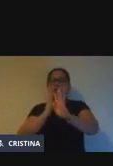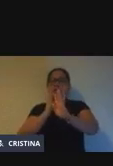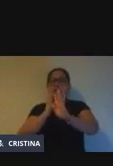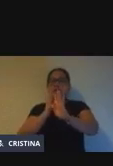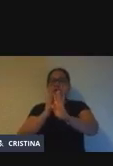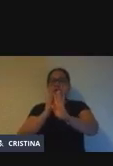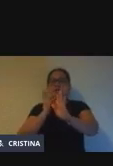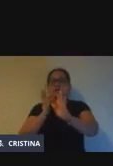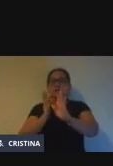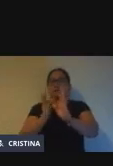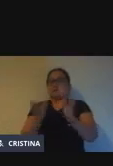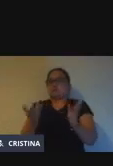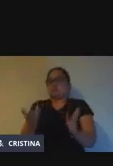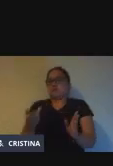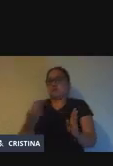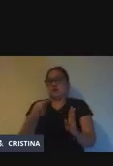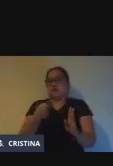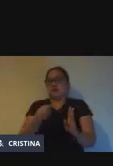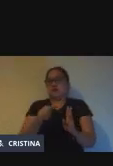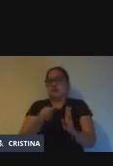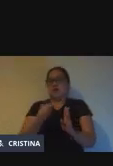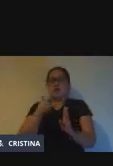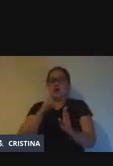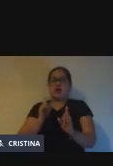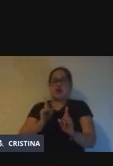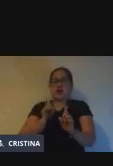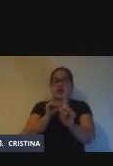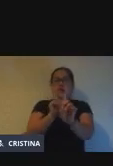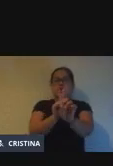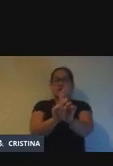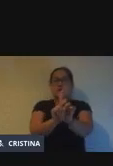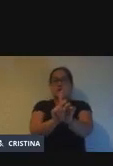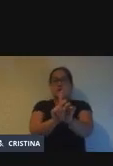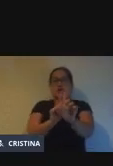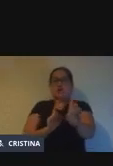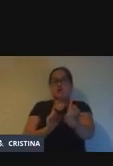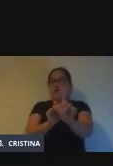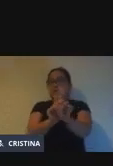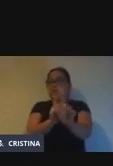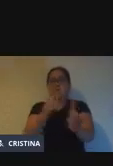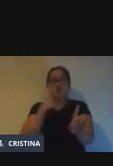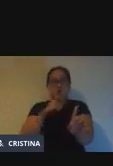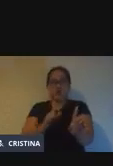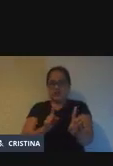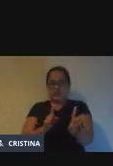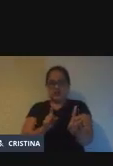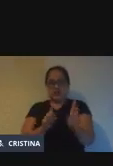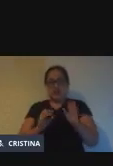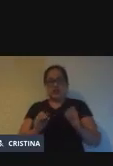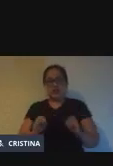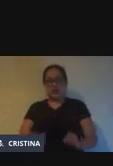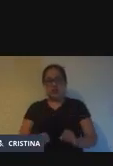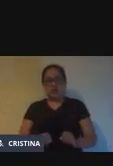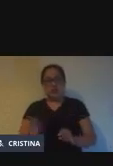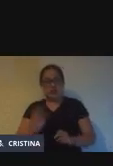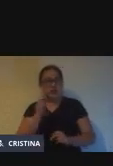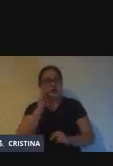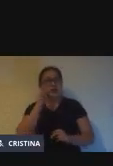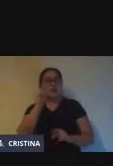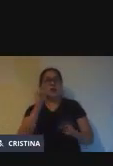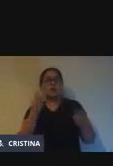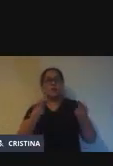permiten, vamos, que te acerques un poco en este momento de pandemia, ¿eh? O han visto estas personas